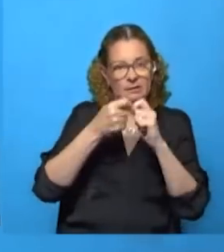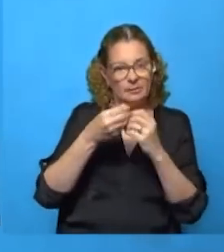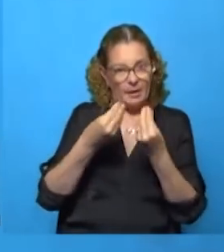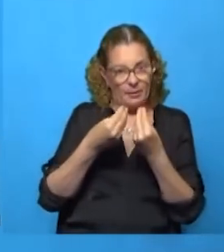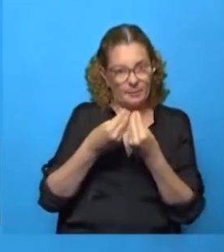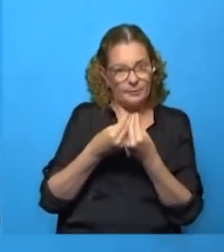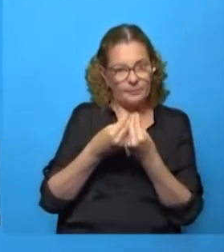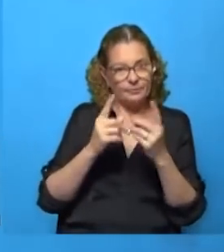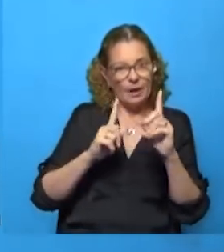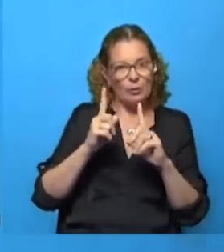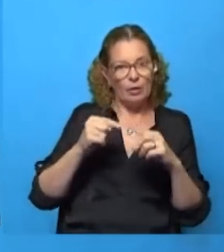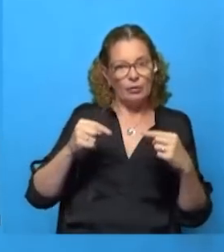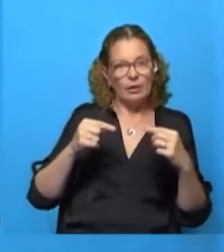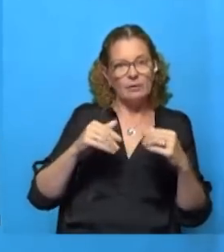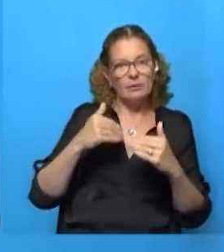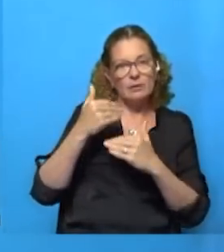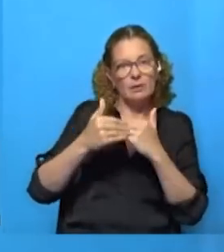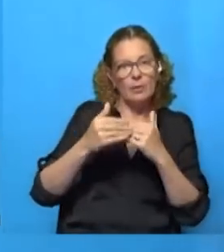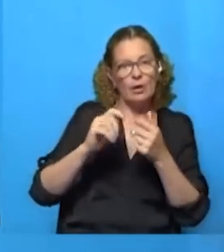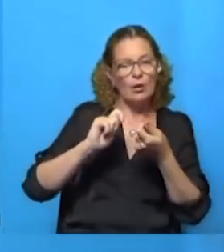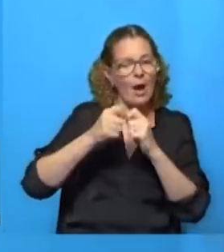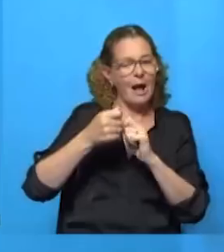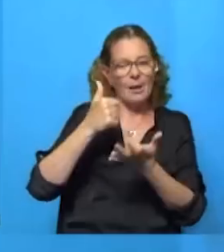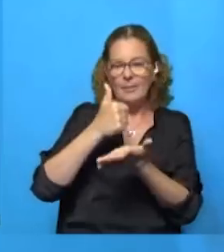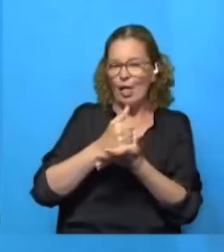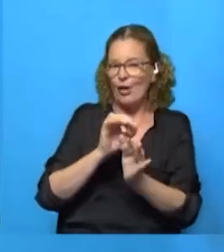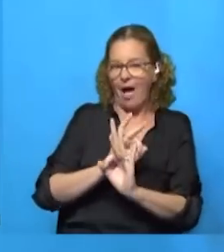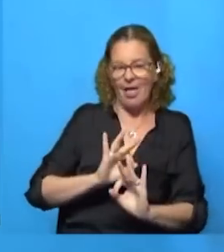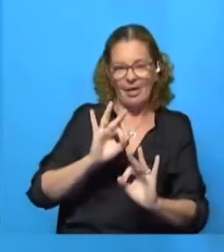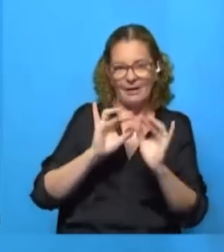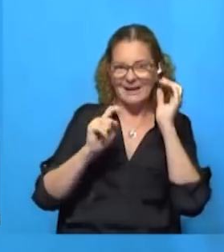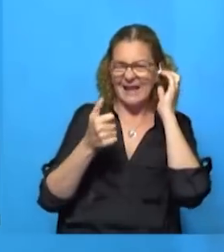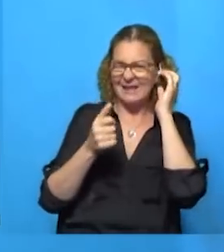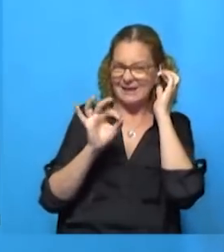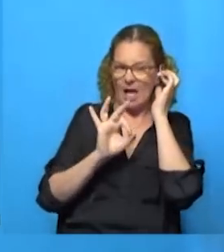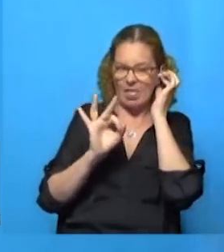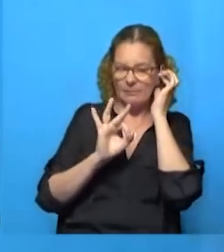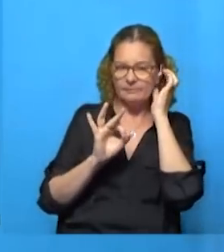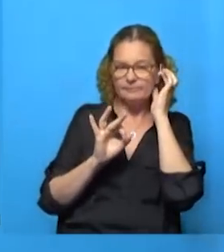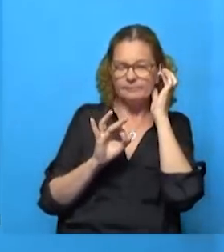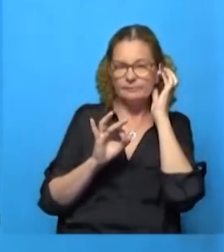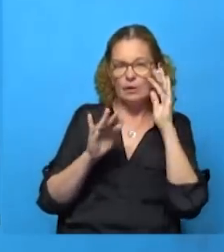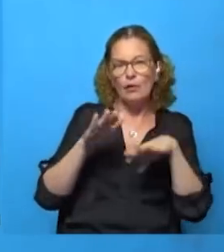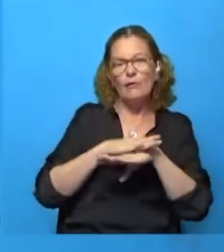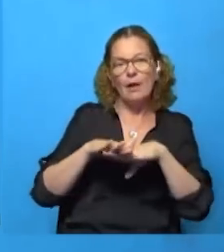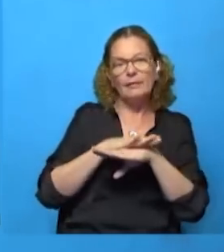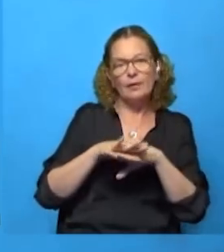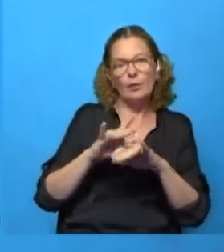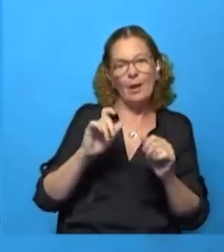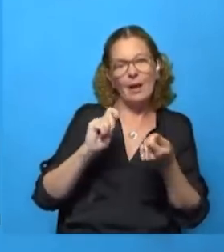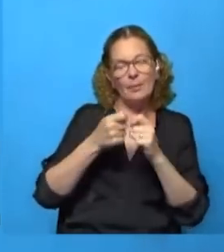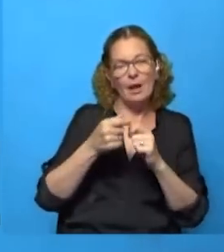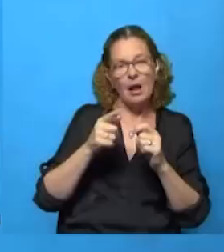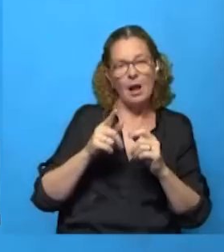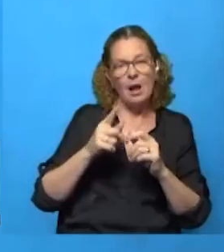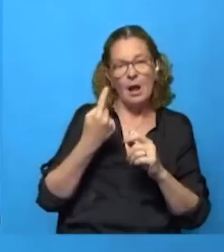cambiado mucho y algunas cosas se mantienen casi incambiadas es decir bueno a ver la cosa básica no ha cambiado es decir alguien